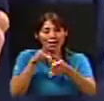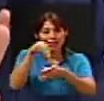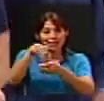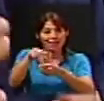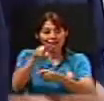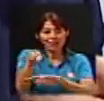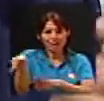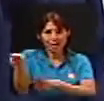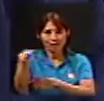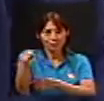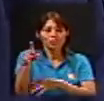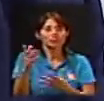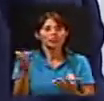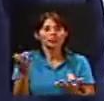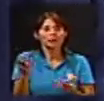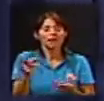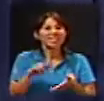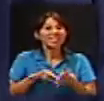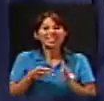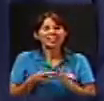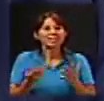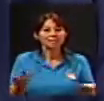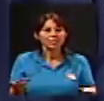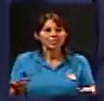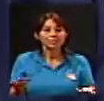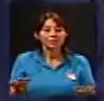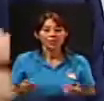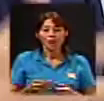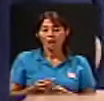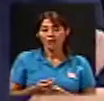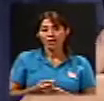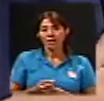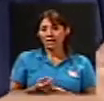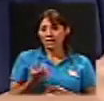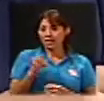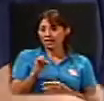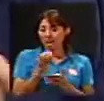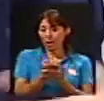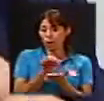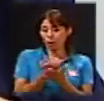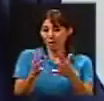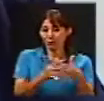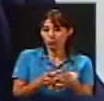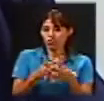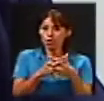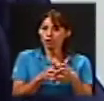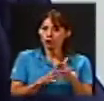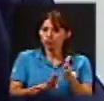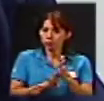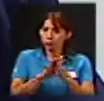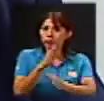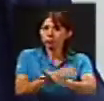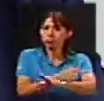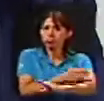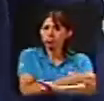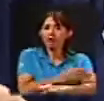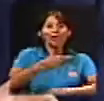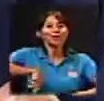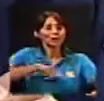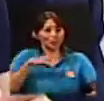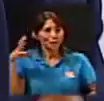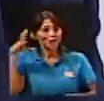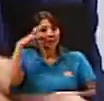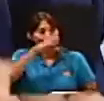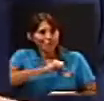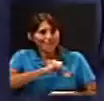también internamente. ¿Eso qué quiere decir? Que en la medida que crezca la economía de Estados Unidos, vamos a ver también que lo que está creciendo es la producción interna